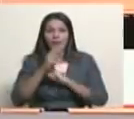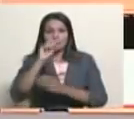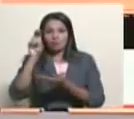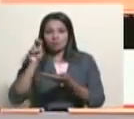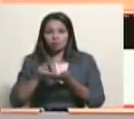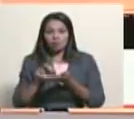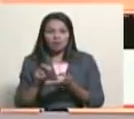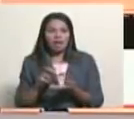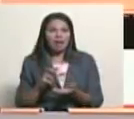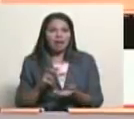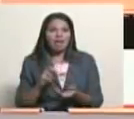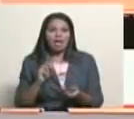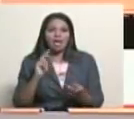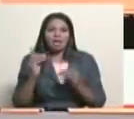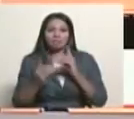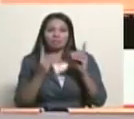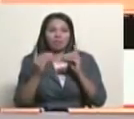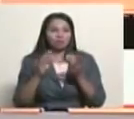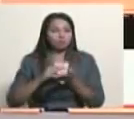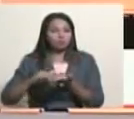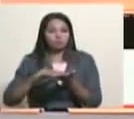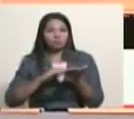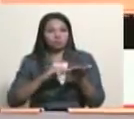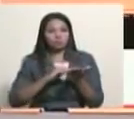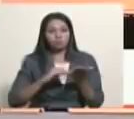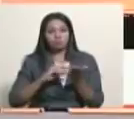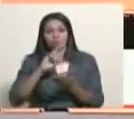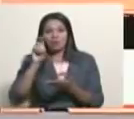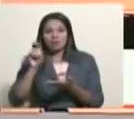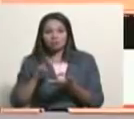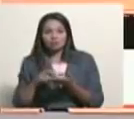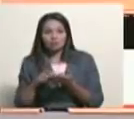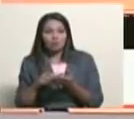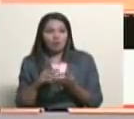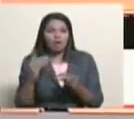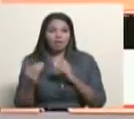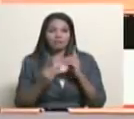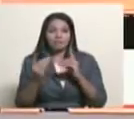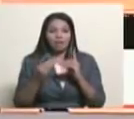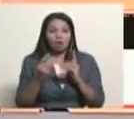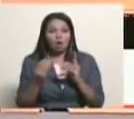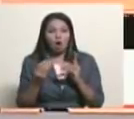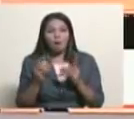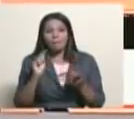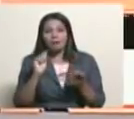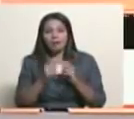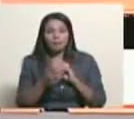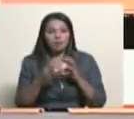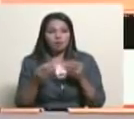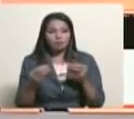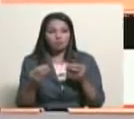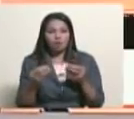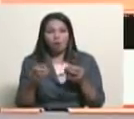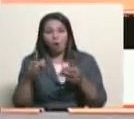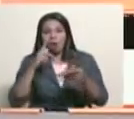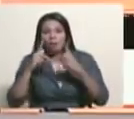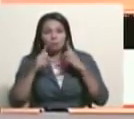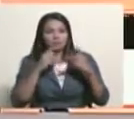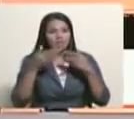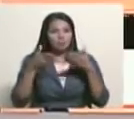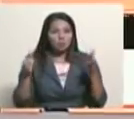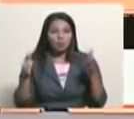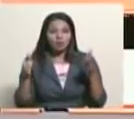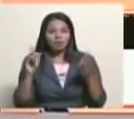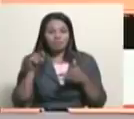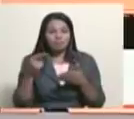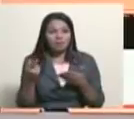un gran diálogo para la rectificación nacional, un gran diálogo para la renovación de las políticas públicas